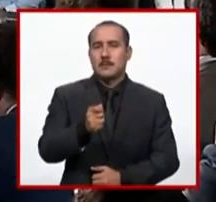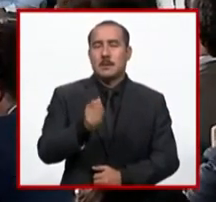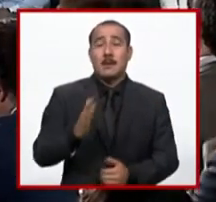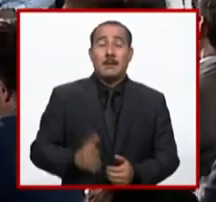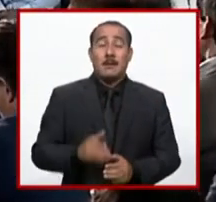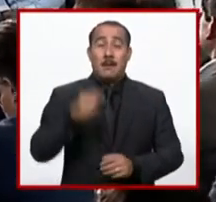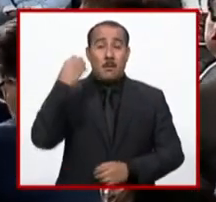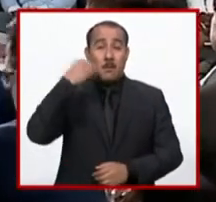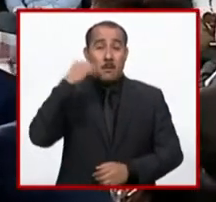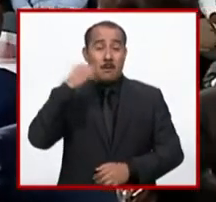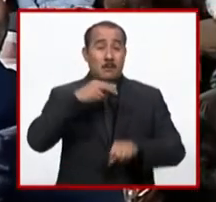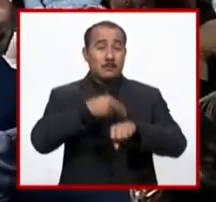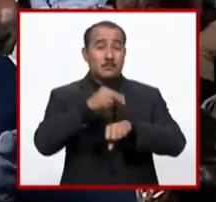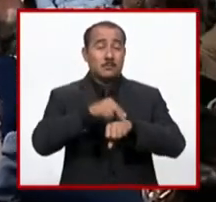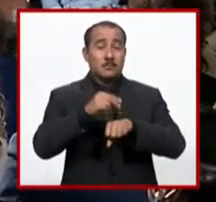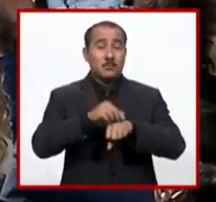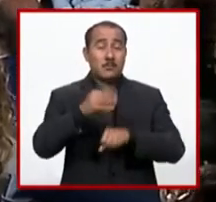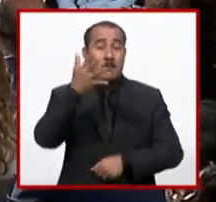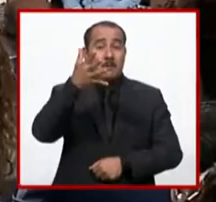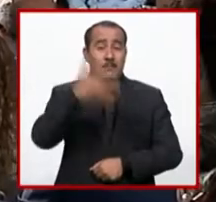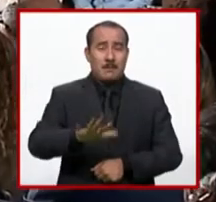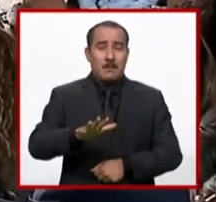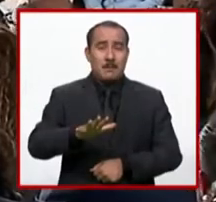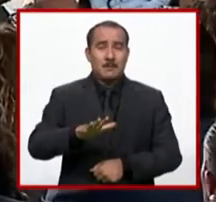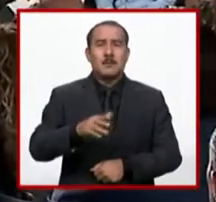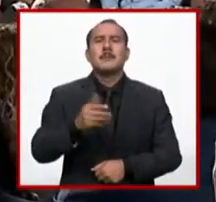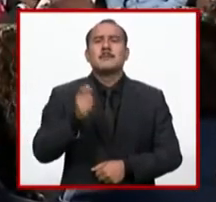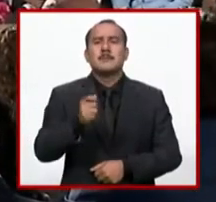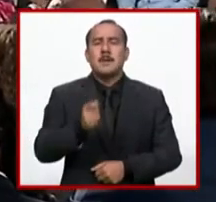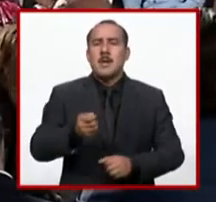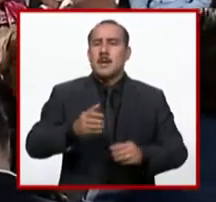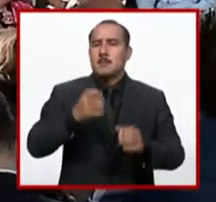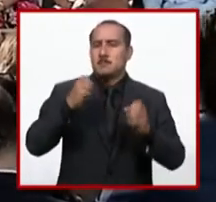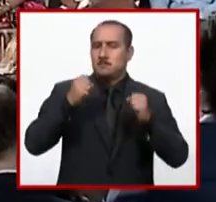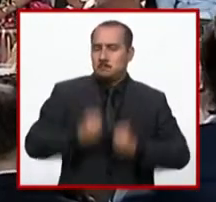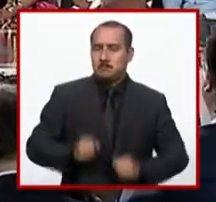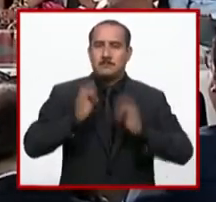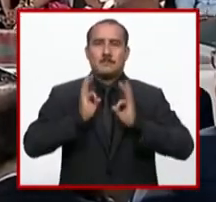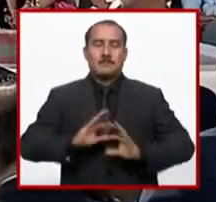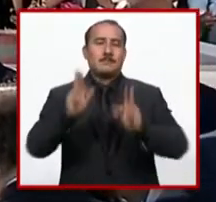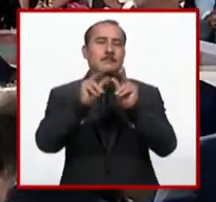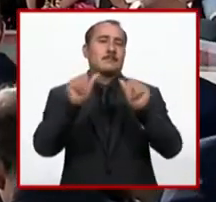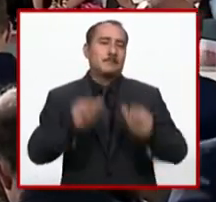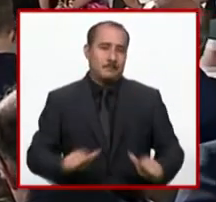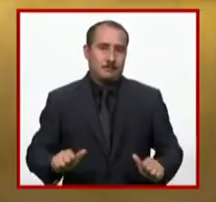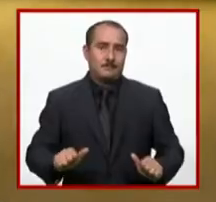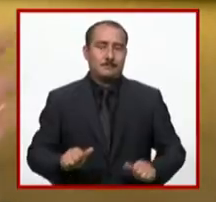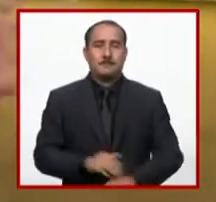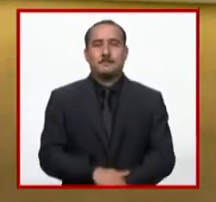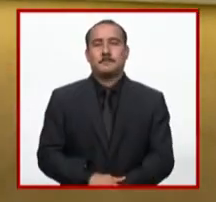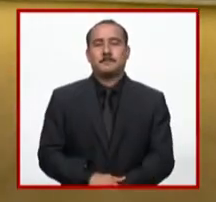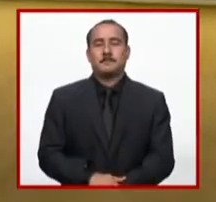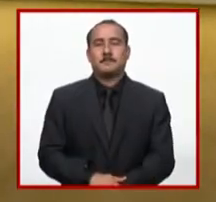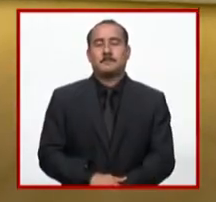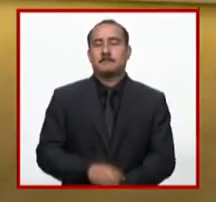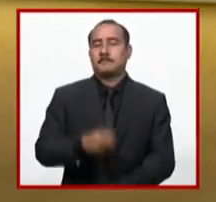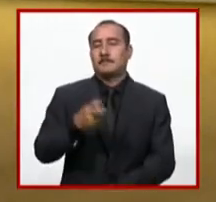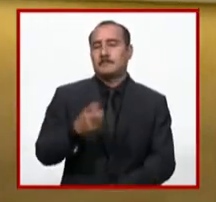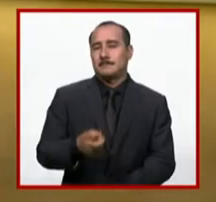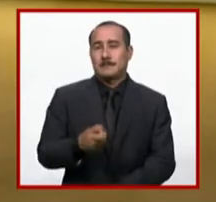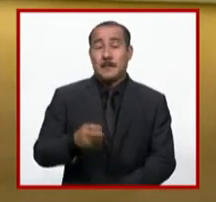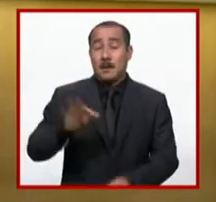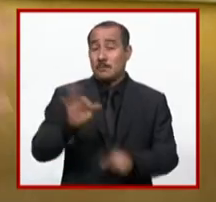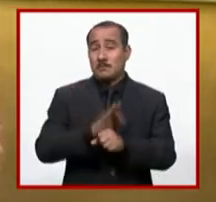10 estados más seguros del país, de acuerdo a estos delitos de alto impacto. Por supuesto que no